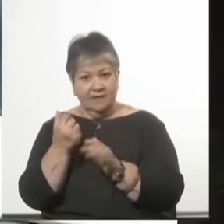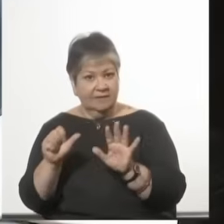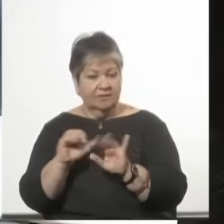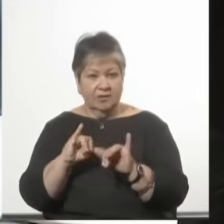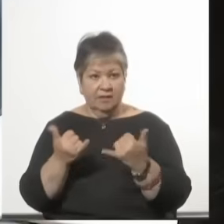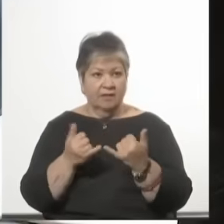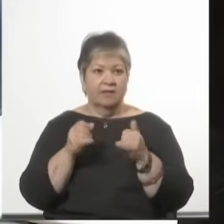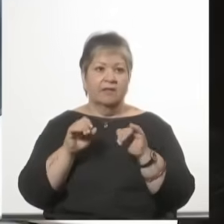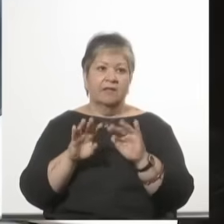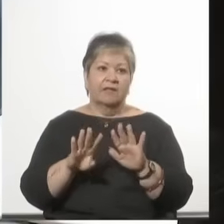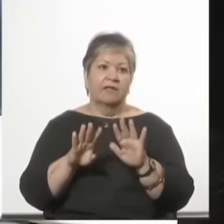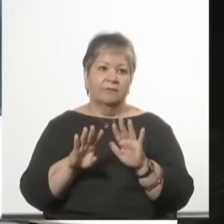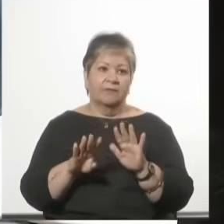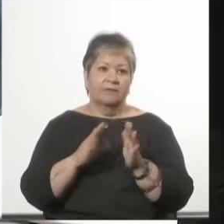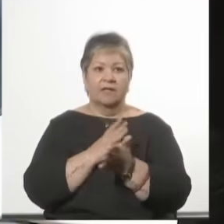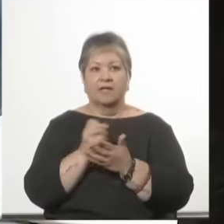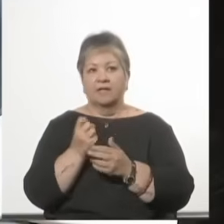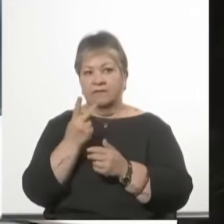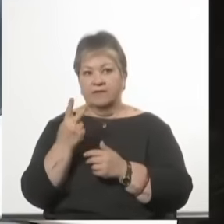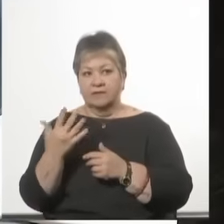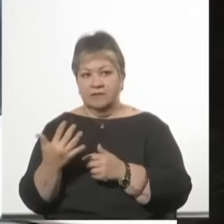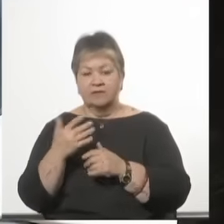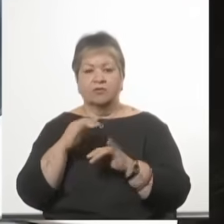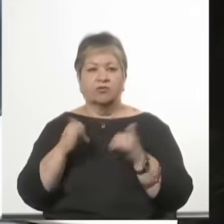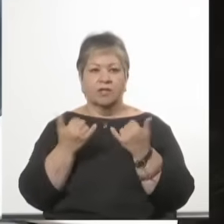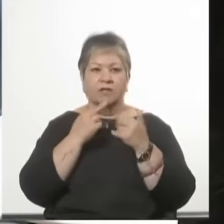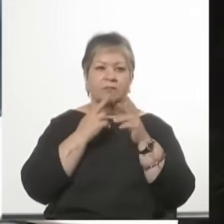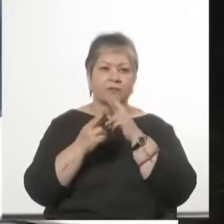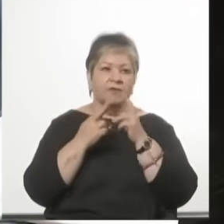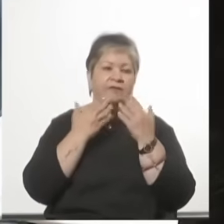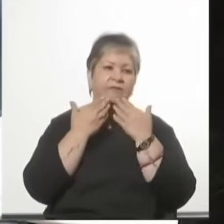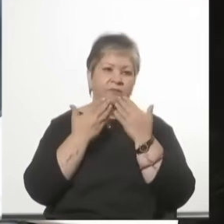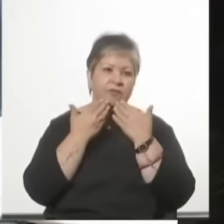la 9 a la 25, que ya estarían respondidas. Gracias, señor presidente.